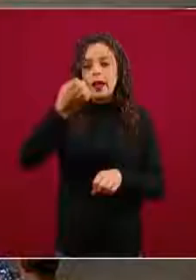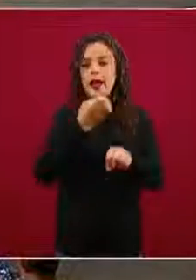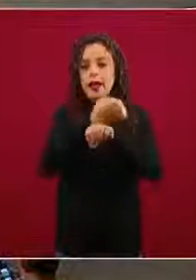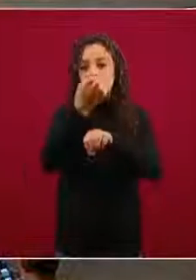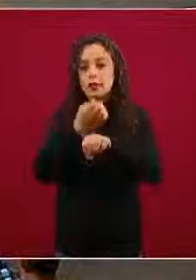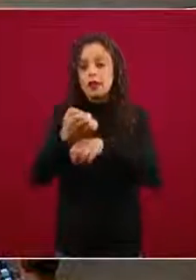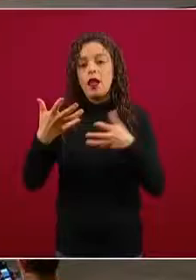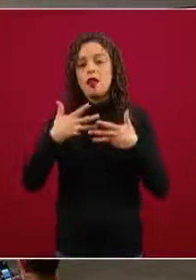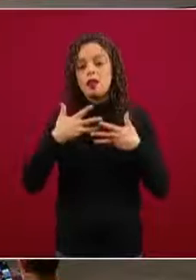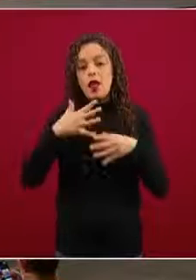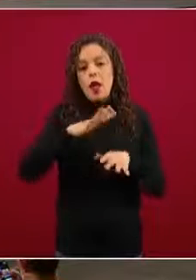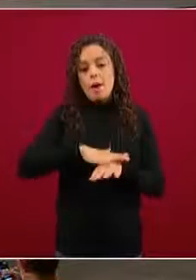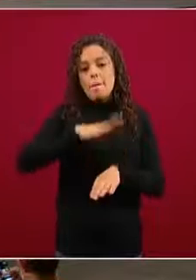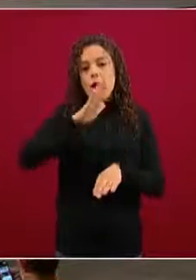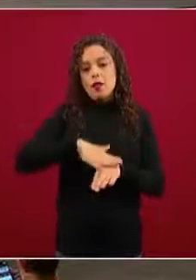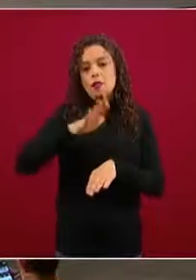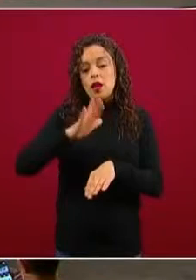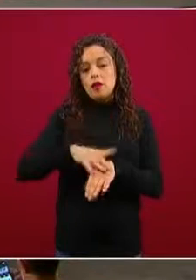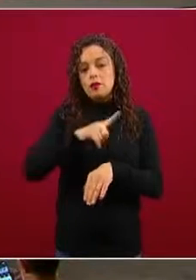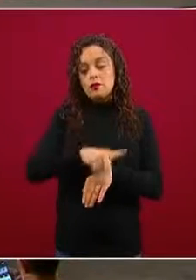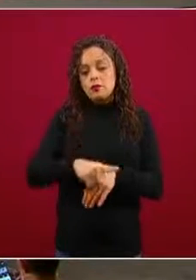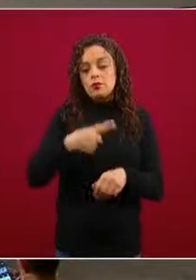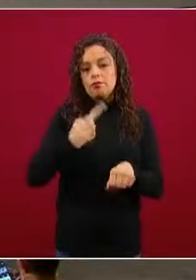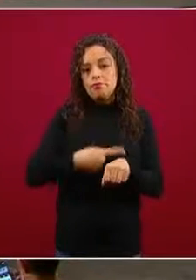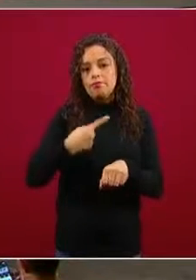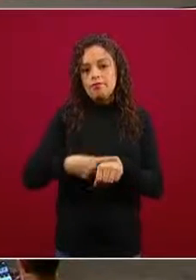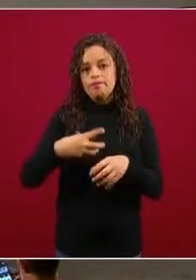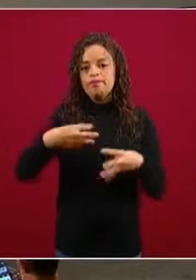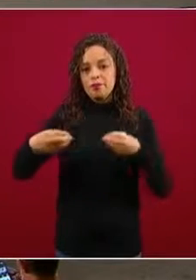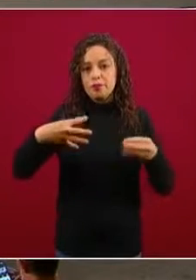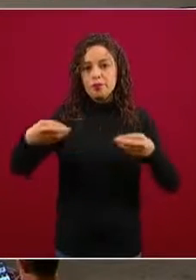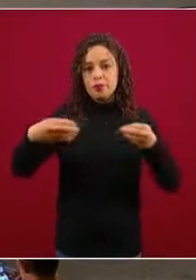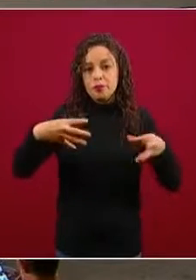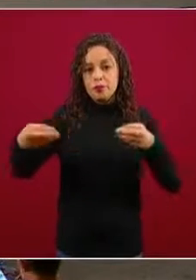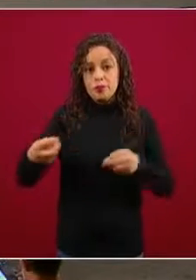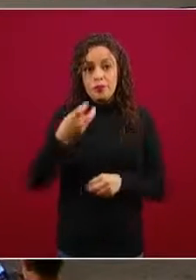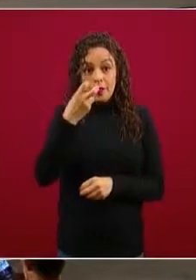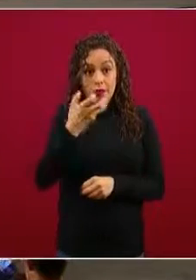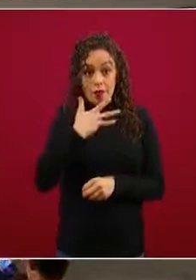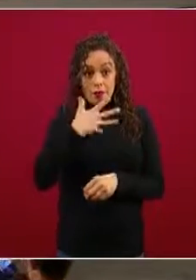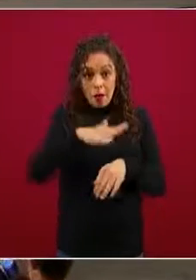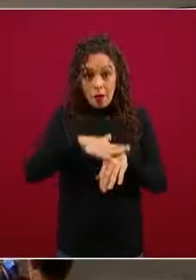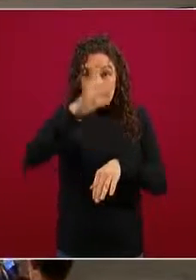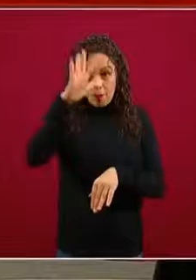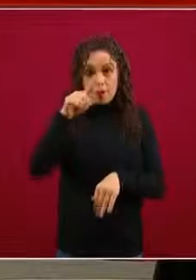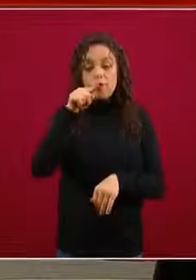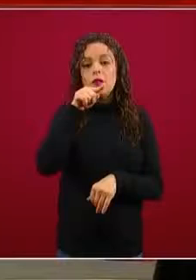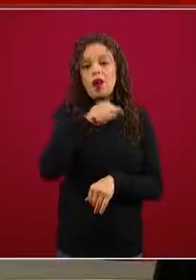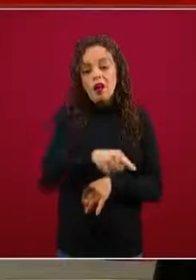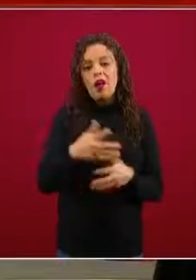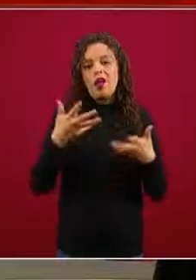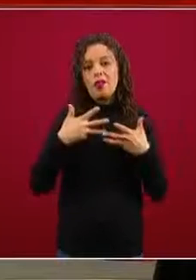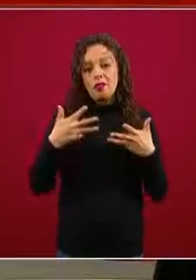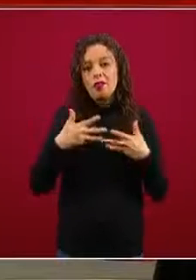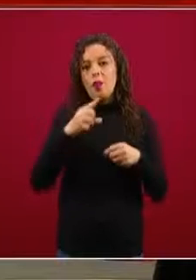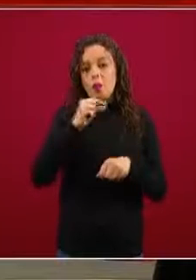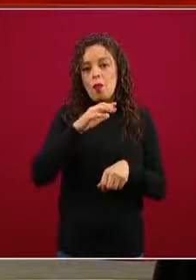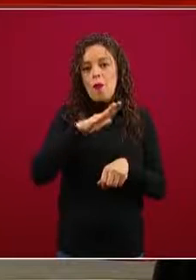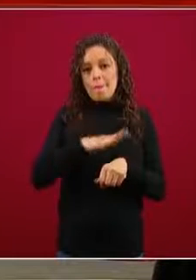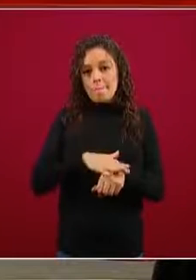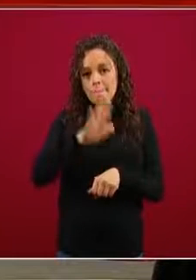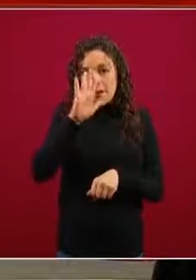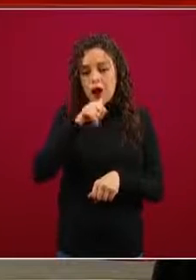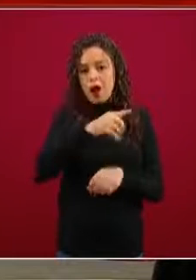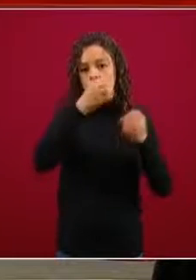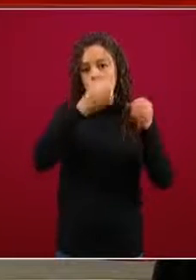si tienen la mayor tasa de incidencia, se podría esperar que son los que tienen más carga hospitalaria. Por eso quisimos presentar esos